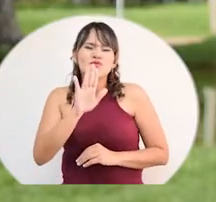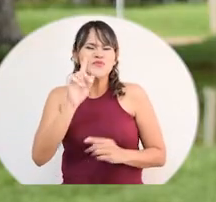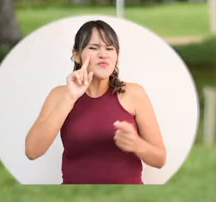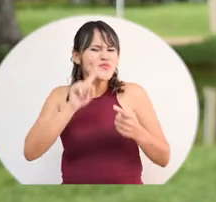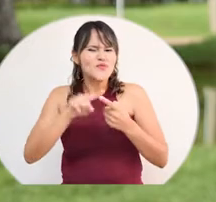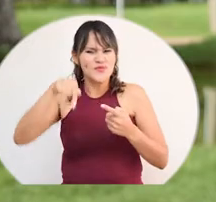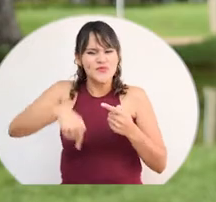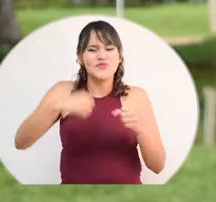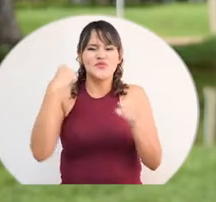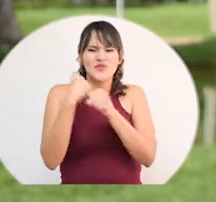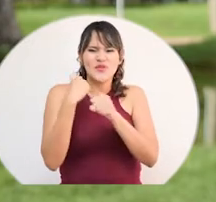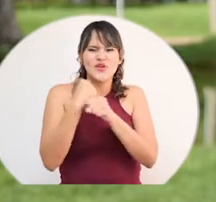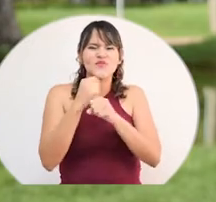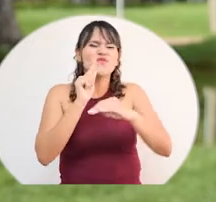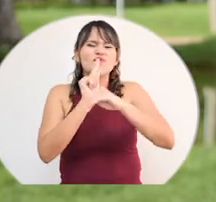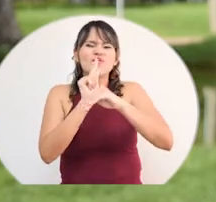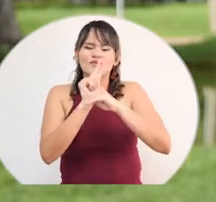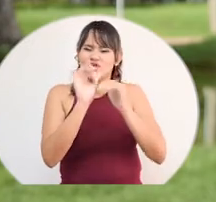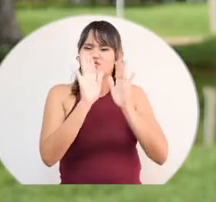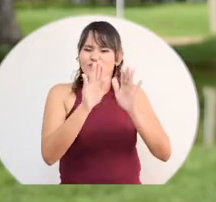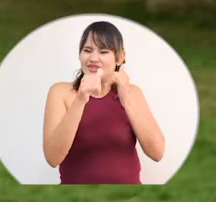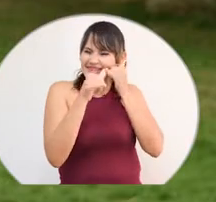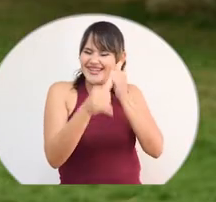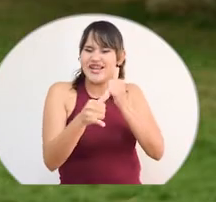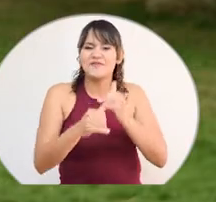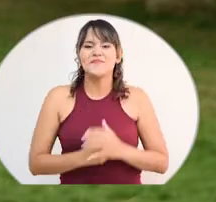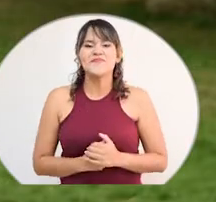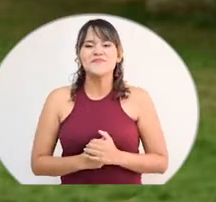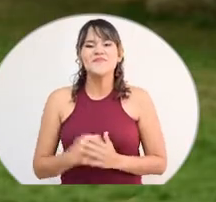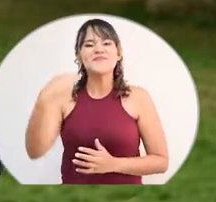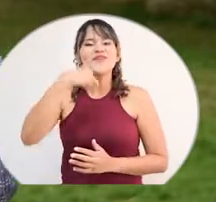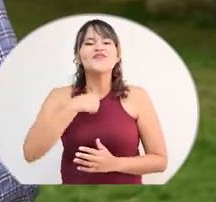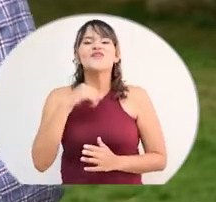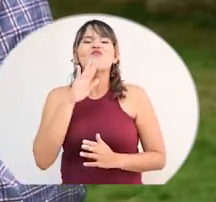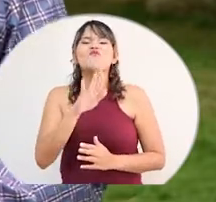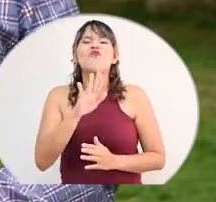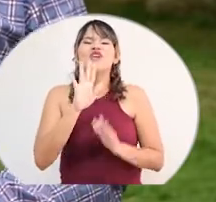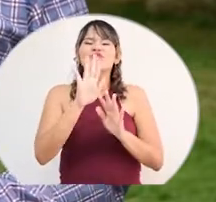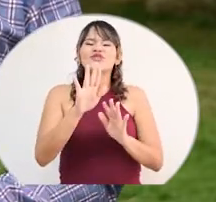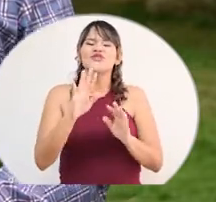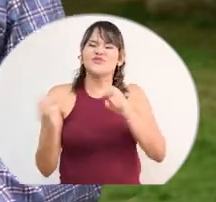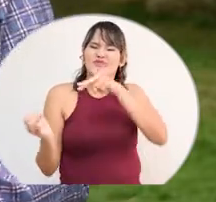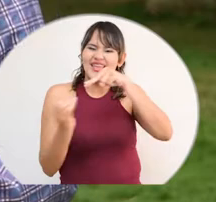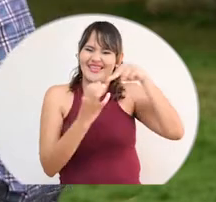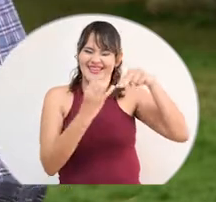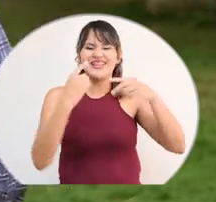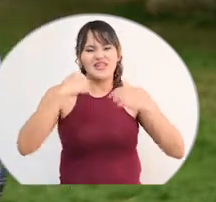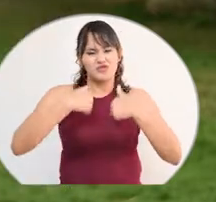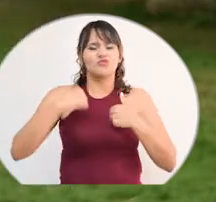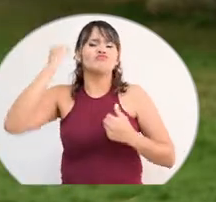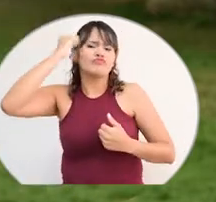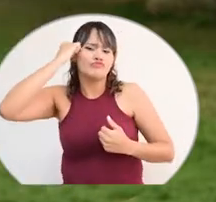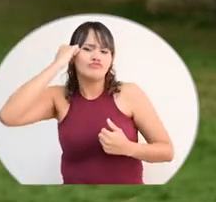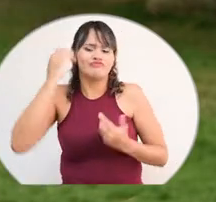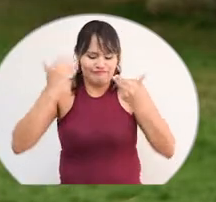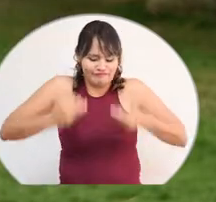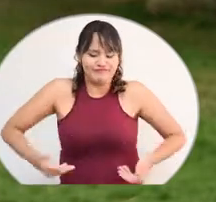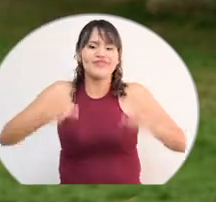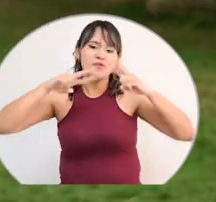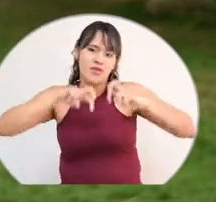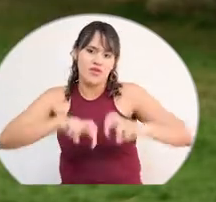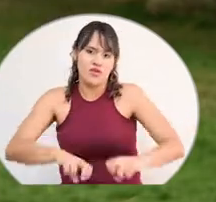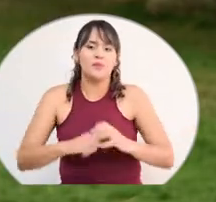adscrito a la facultad de ingeniería me desempeño en la facultad de ciencias de la educación como profesor e investigador